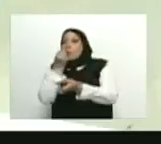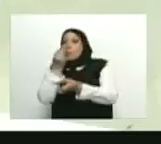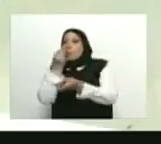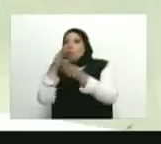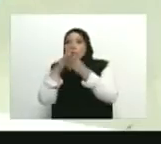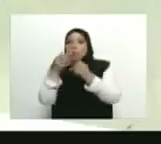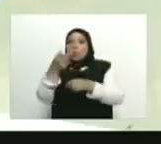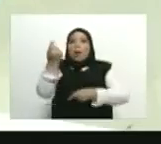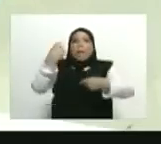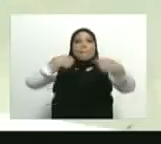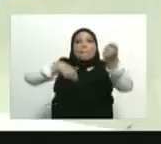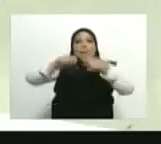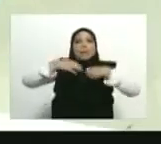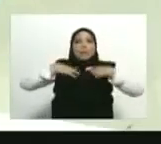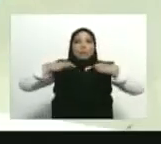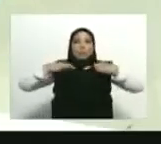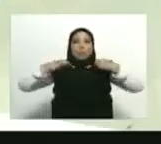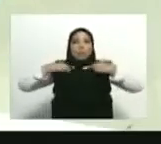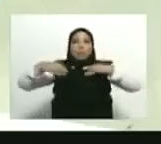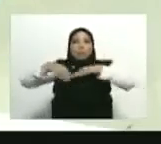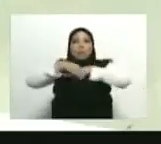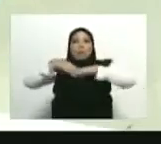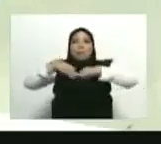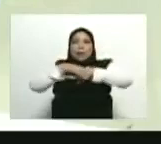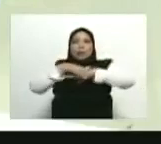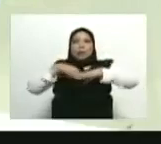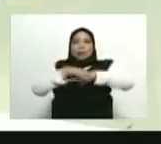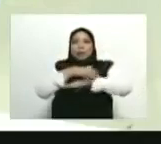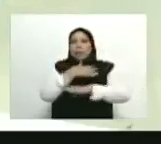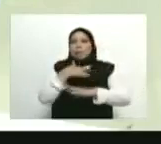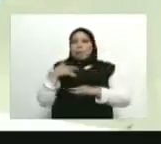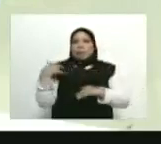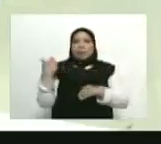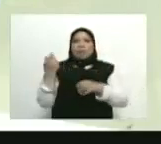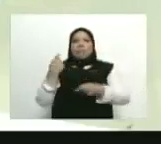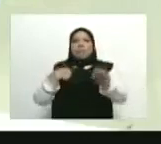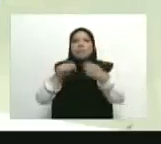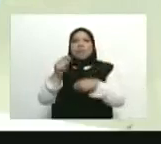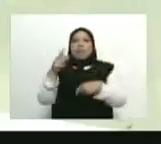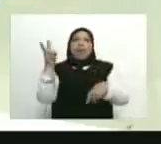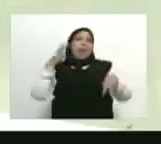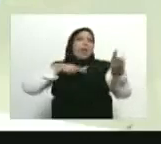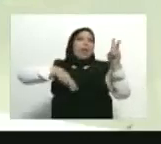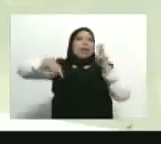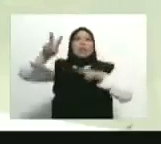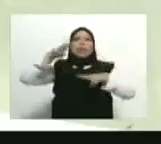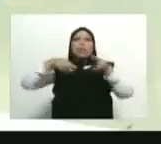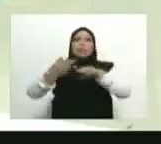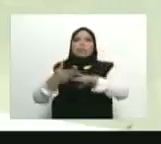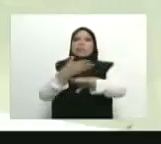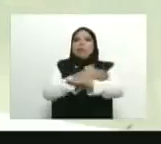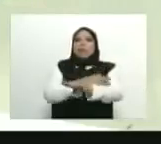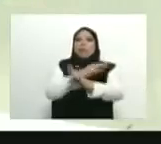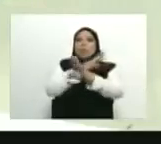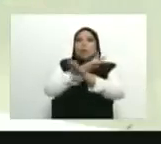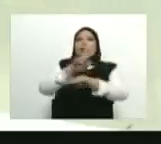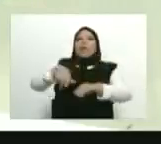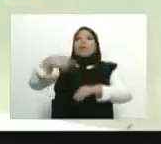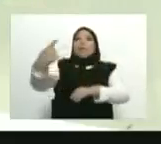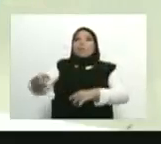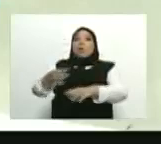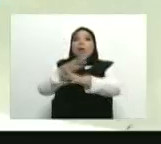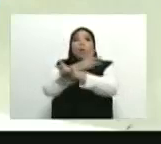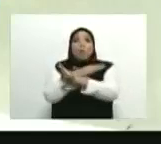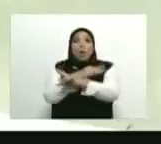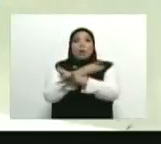todos lados, venden ropa, zapatos, lo que tú quieras. Tú vas allá y disfrutas, antes del juego, durante del juego, después